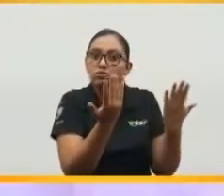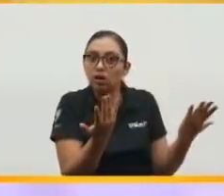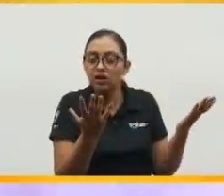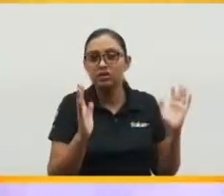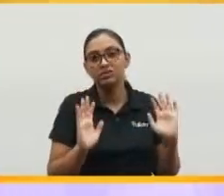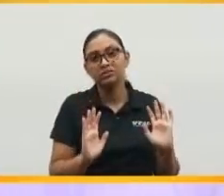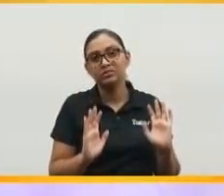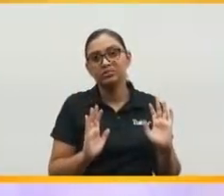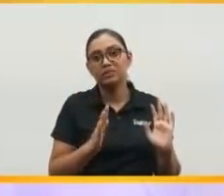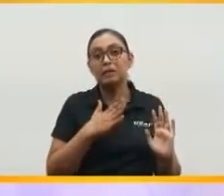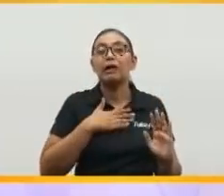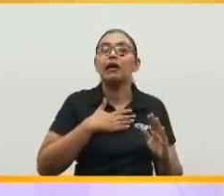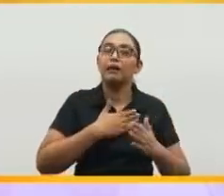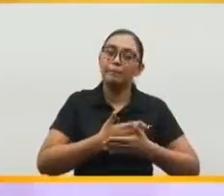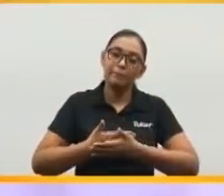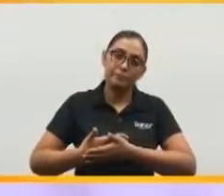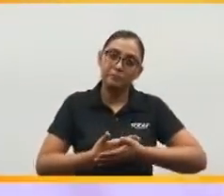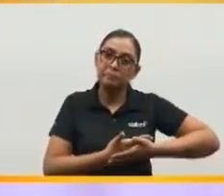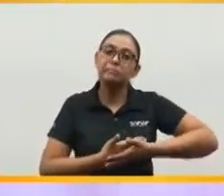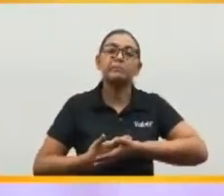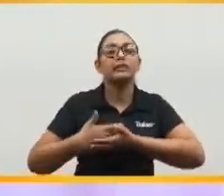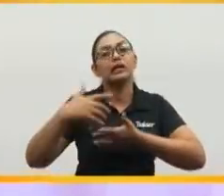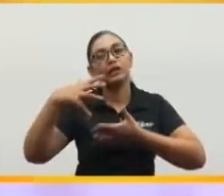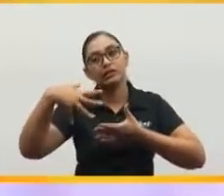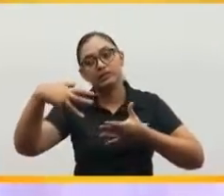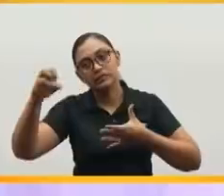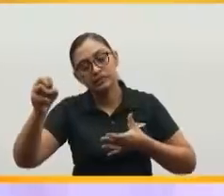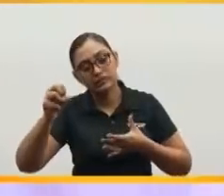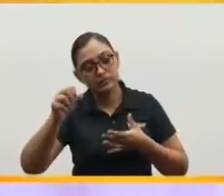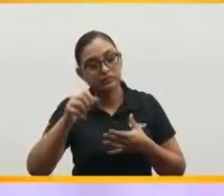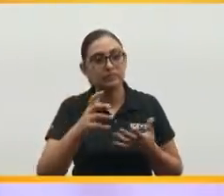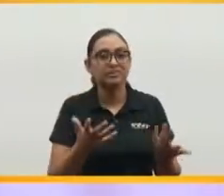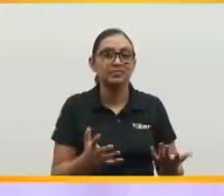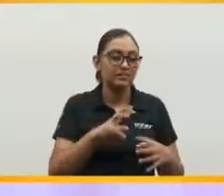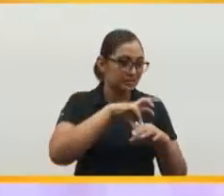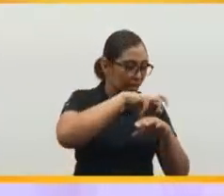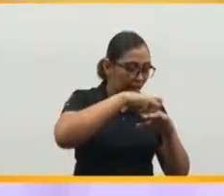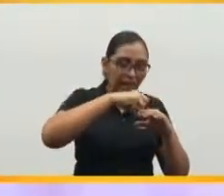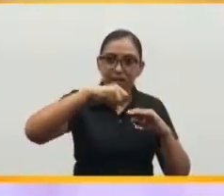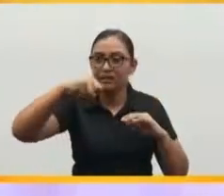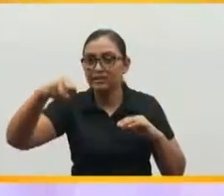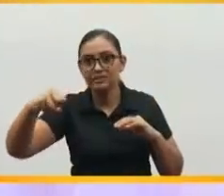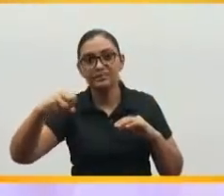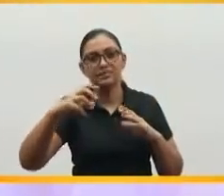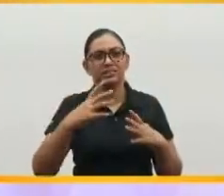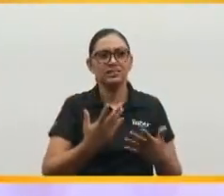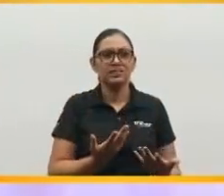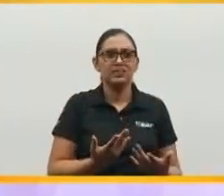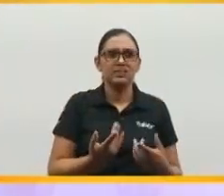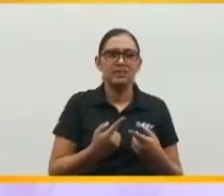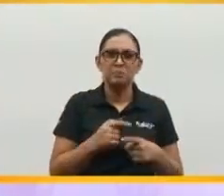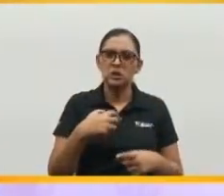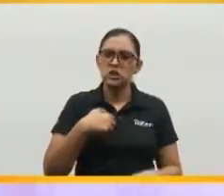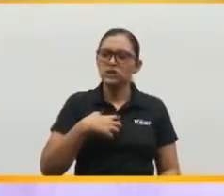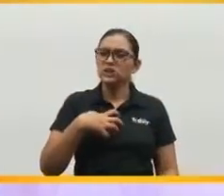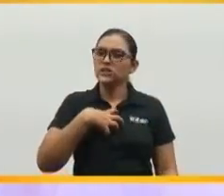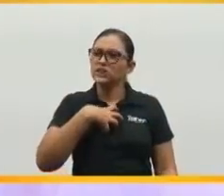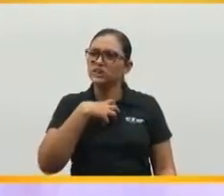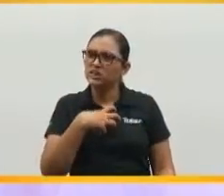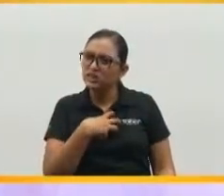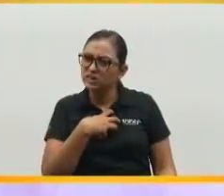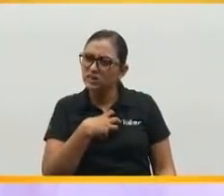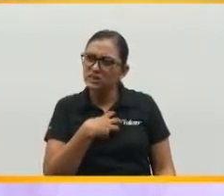Bueno, y busco el cepillo de zapatos, ya no está el cepillo de zapatos porque el cipote también lo llevó. Y comienzo a llenarme de corriente.